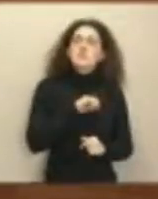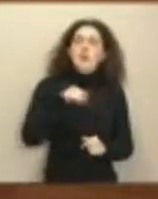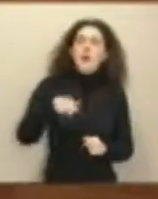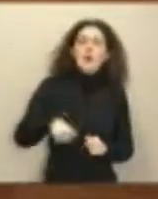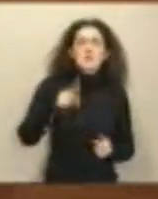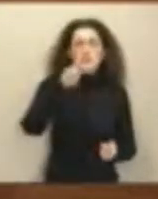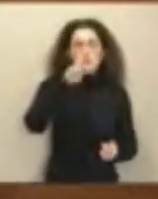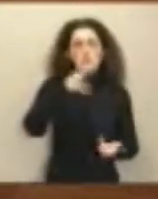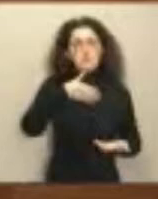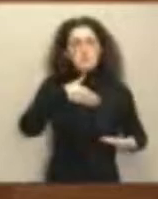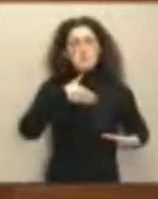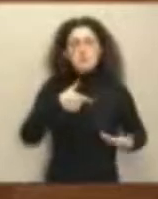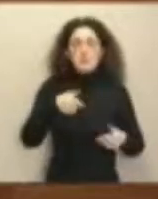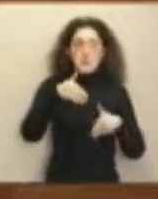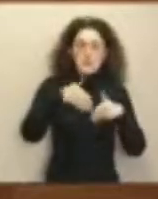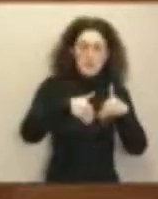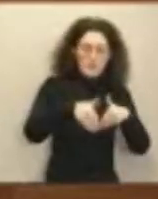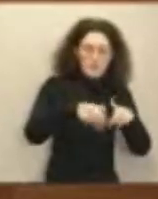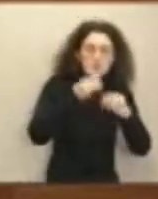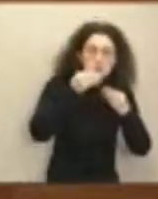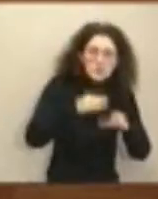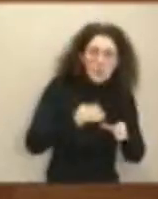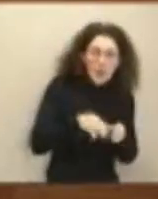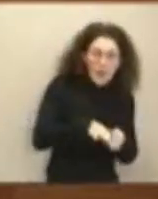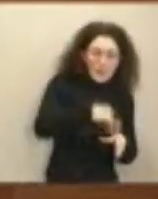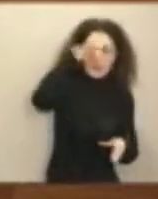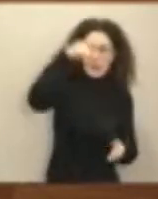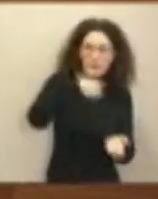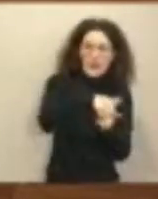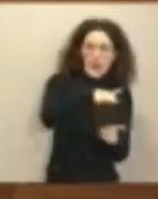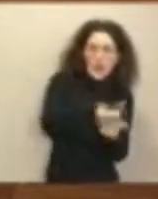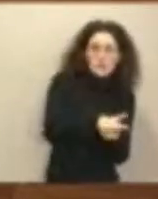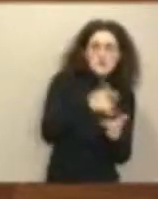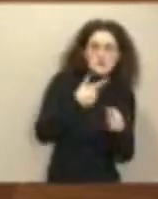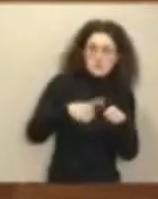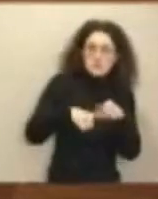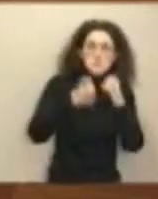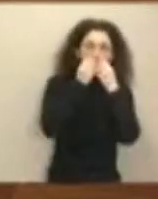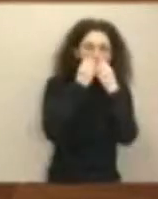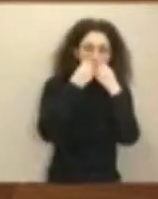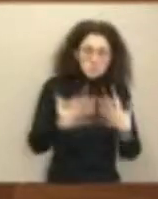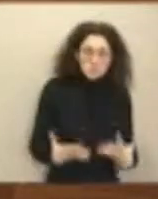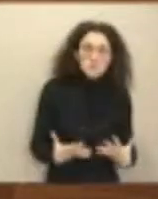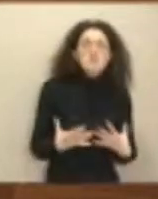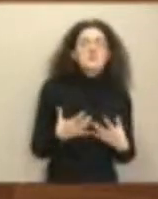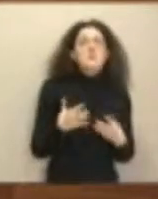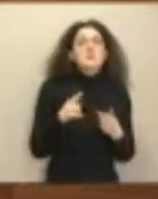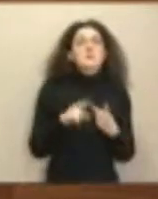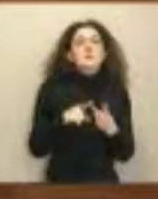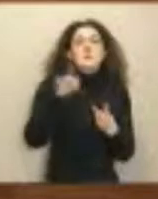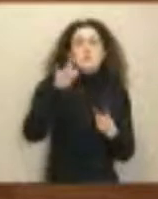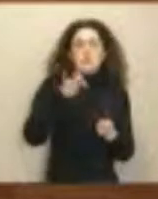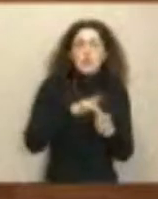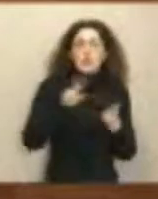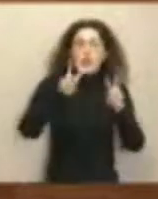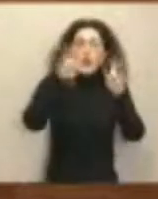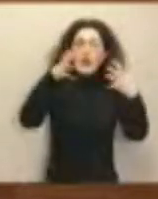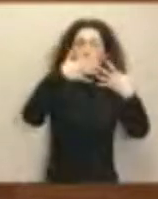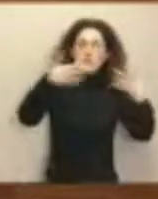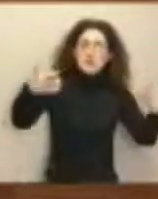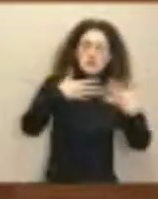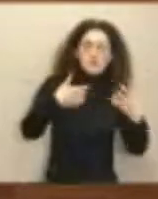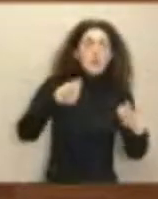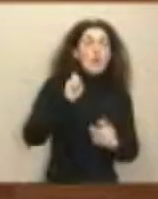alarde de hemeroteca, y está muy bien que se trabaje la hemeroteca. Se han hecho citas también, no